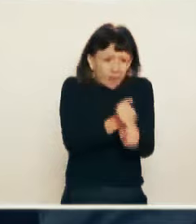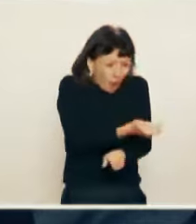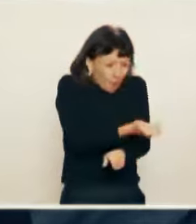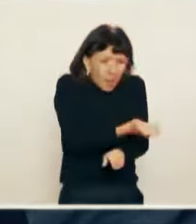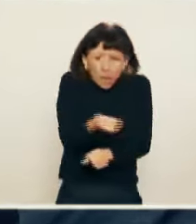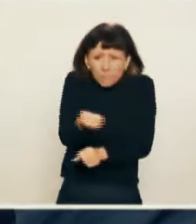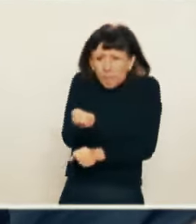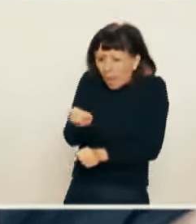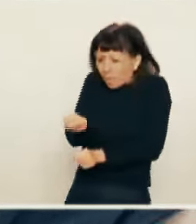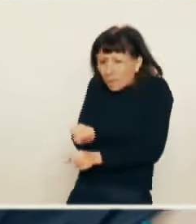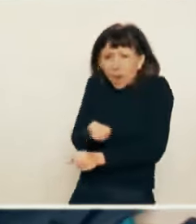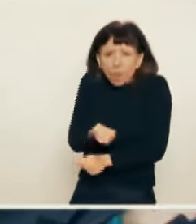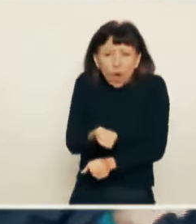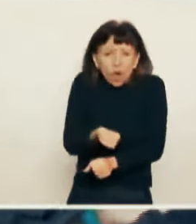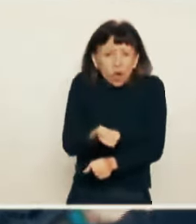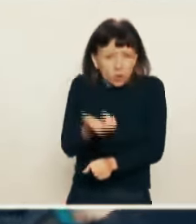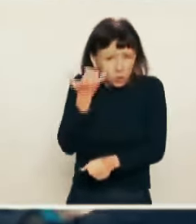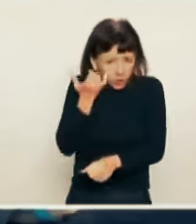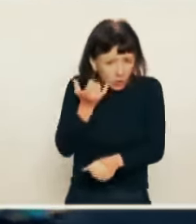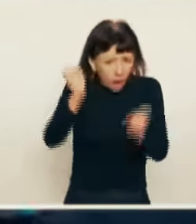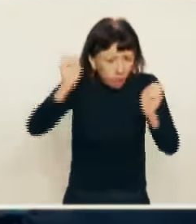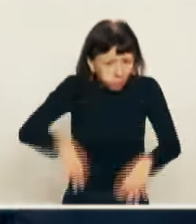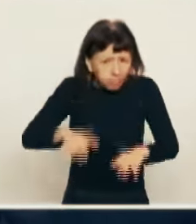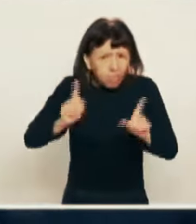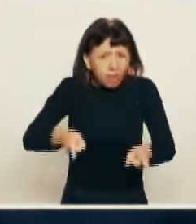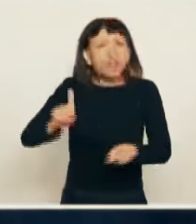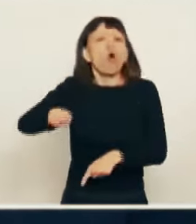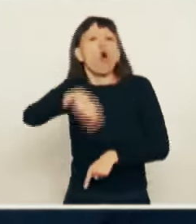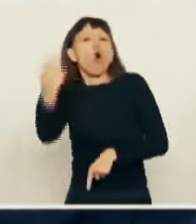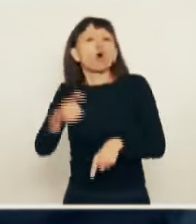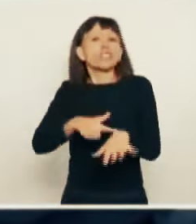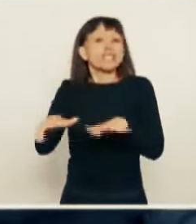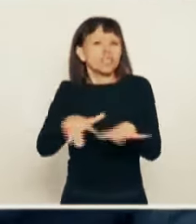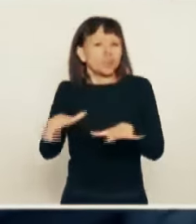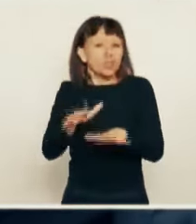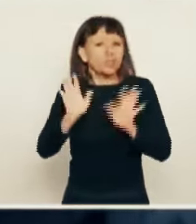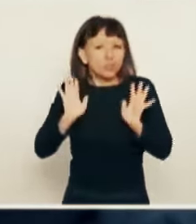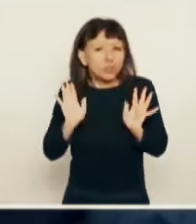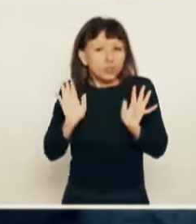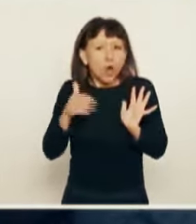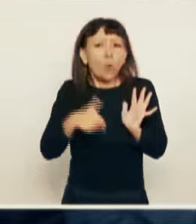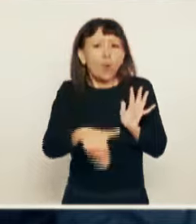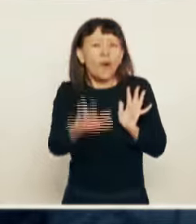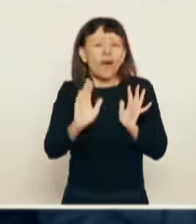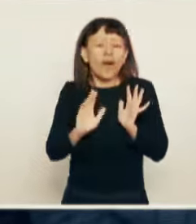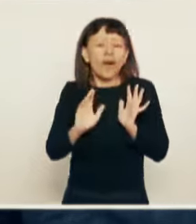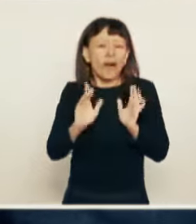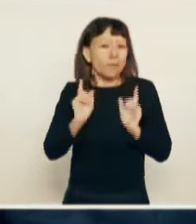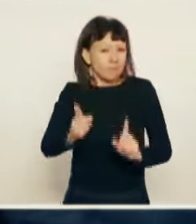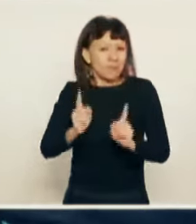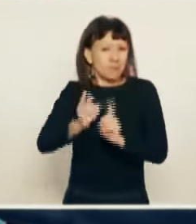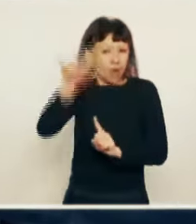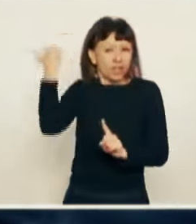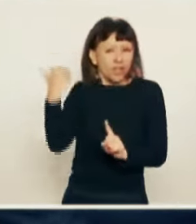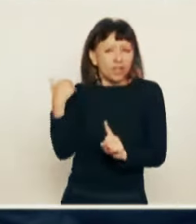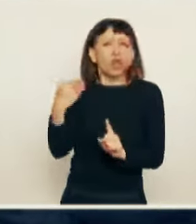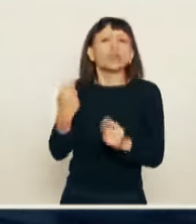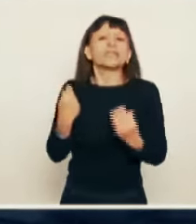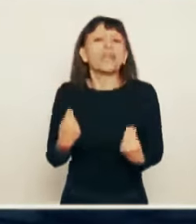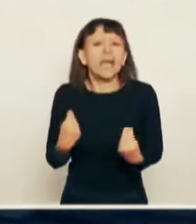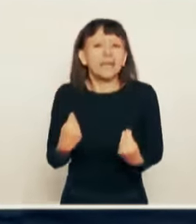empezó a pasar con el otro gran fenómeno que sí va a ser igual que el otro, que es el